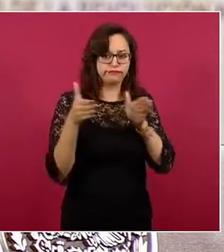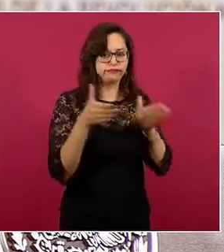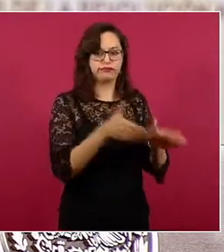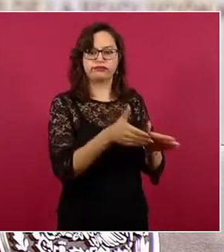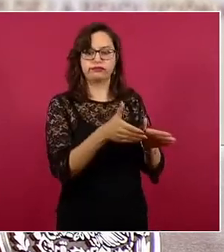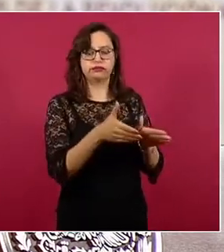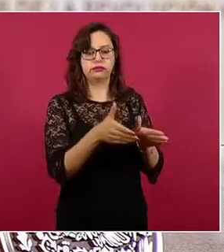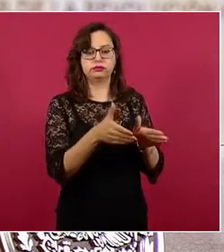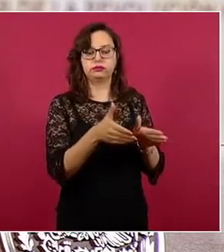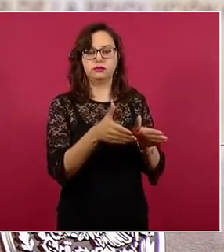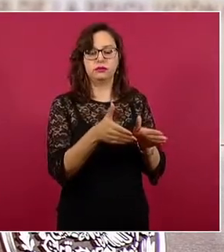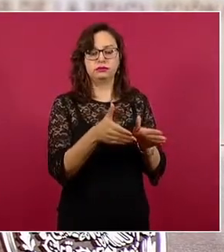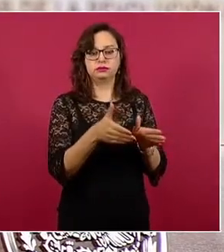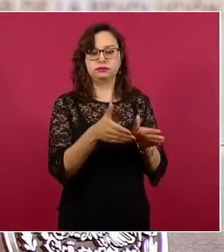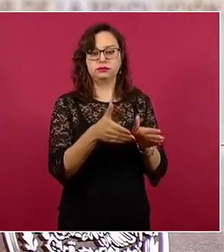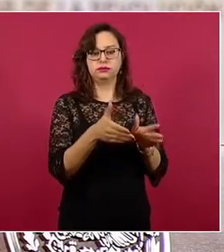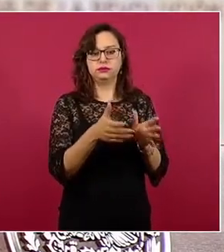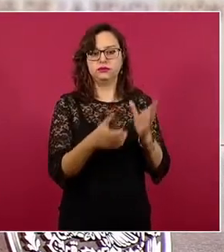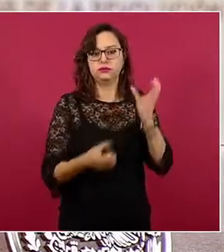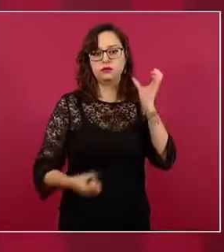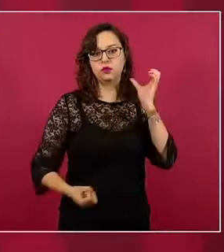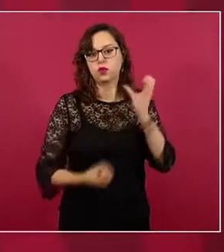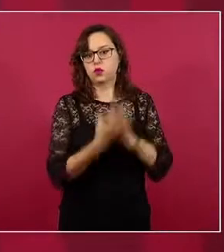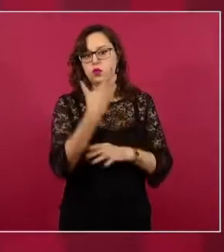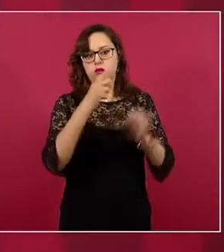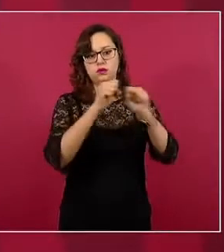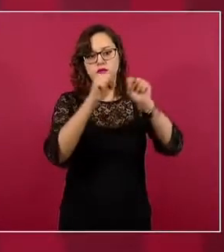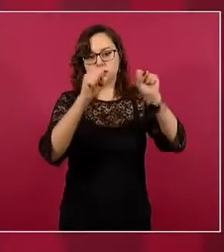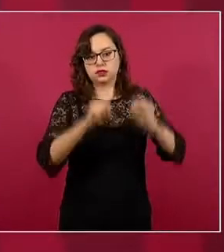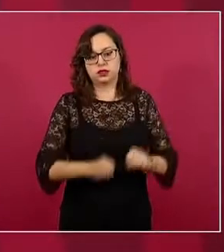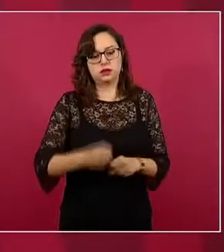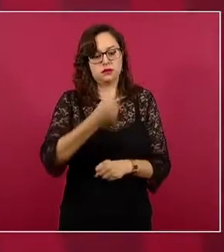creación del nuevo sistema